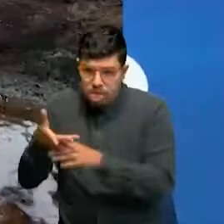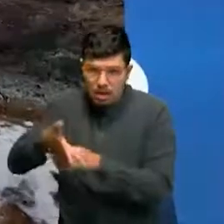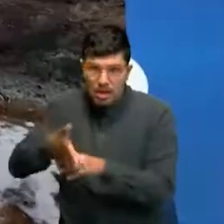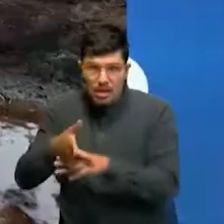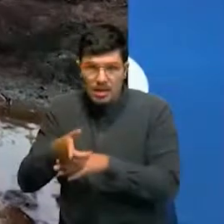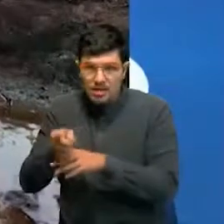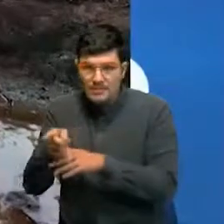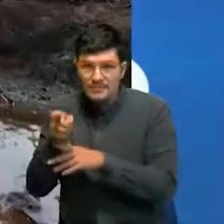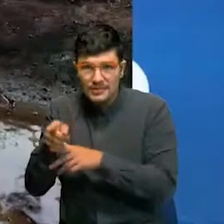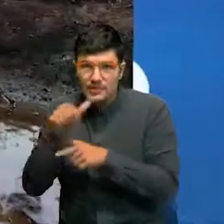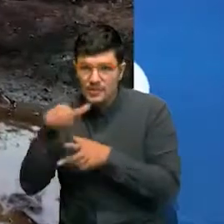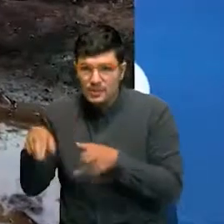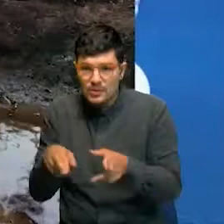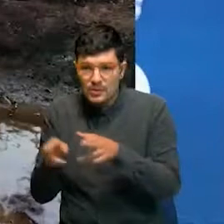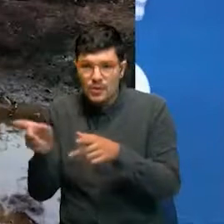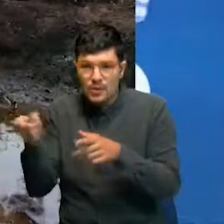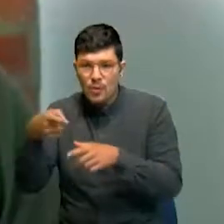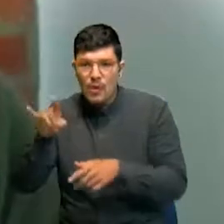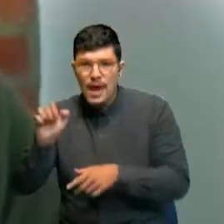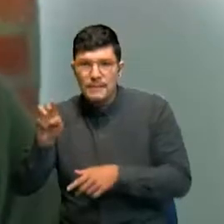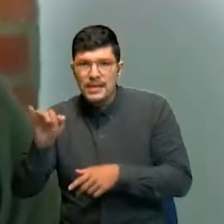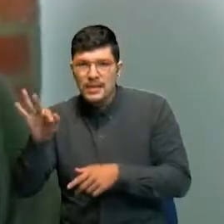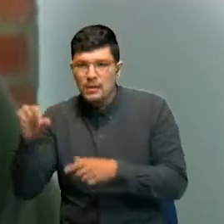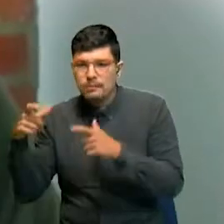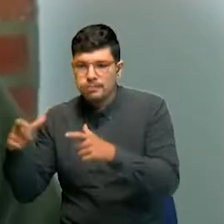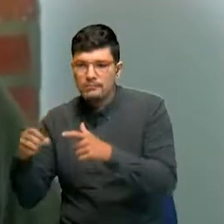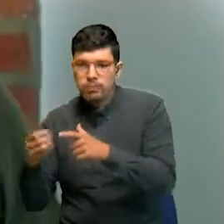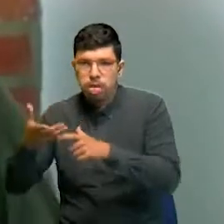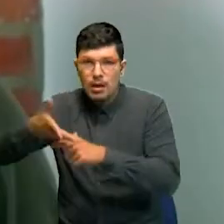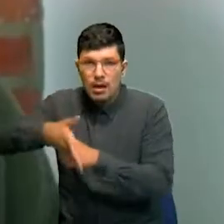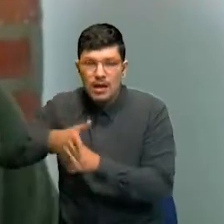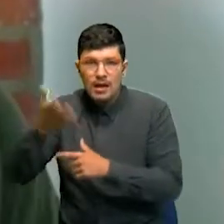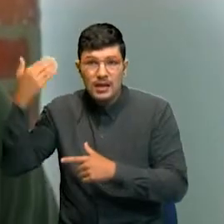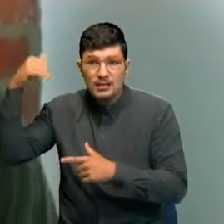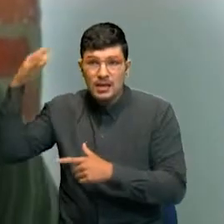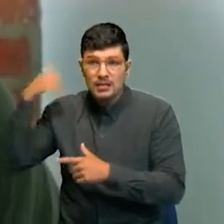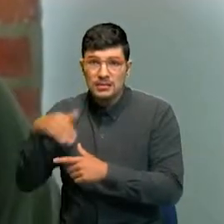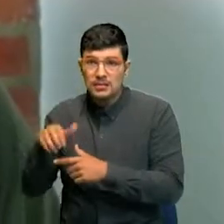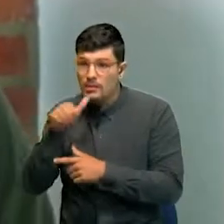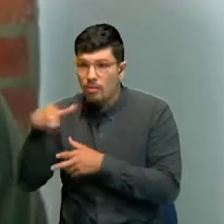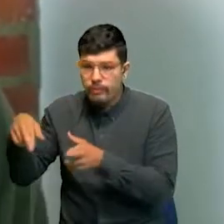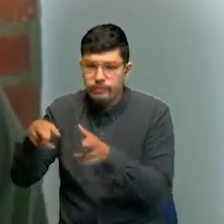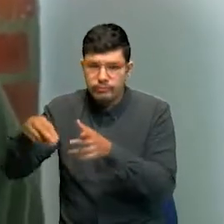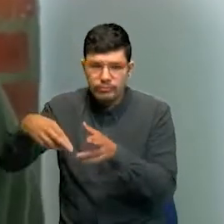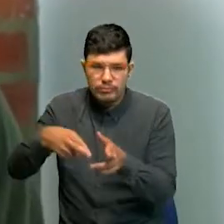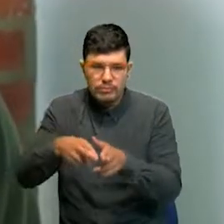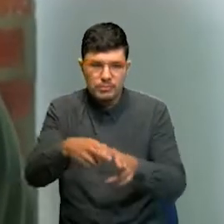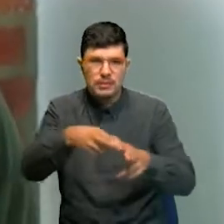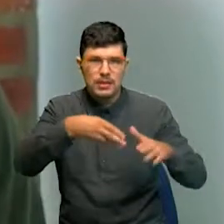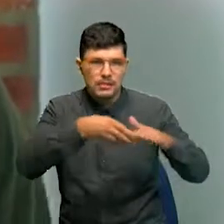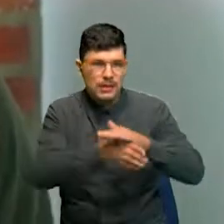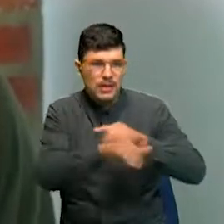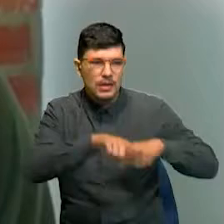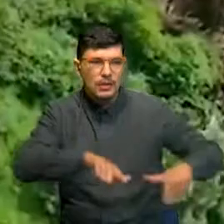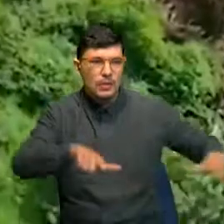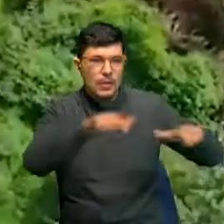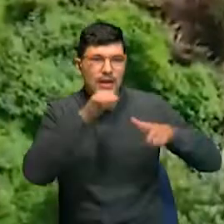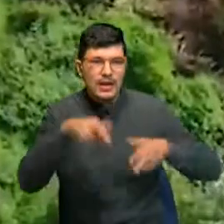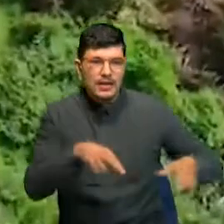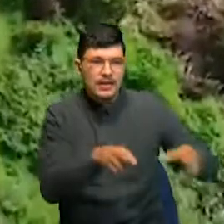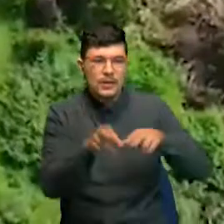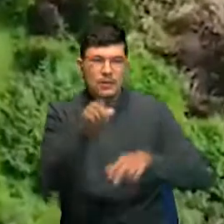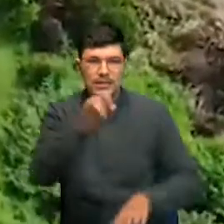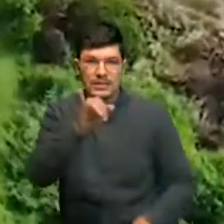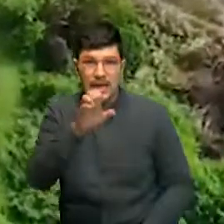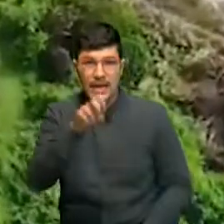esta caño El Guamito termina tributando, después de pasar por varias quebradas, termina tributando en la ciénaga de San Silvestre. Para